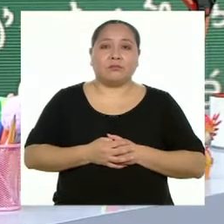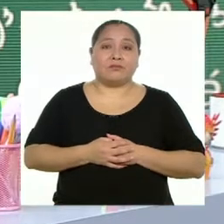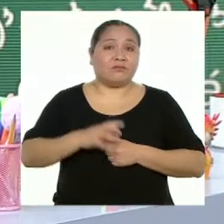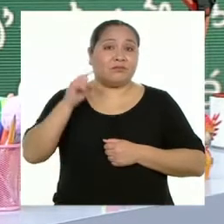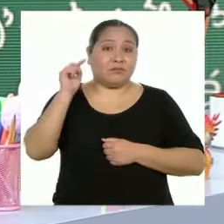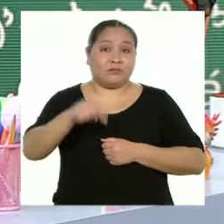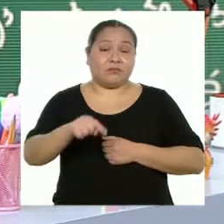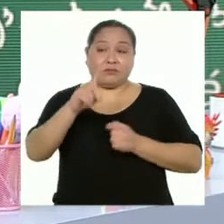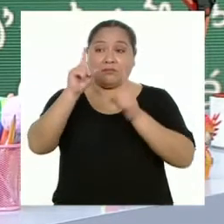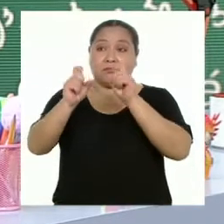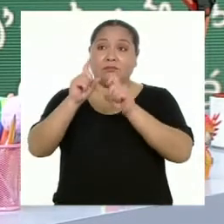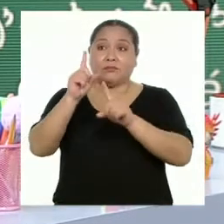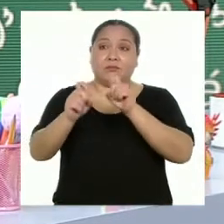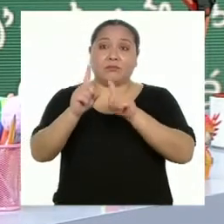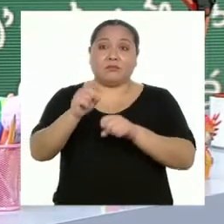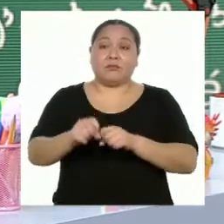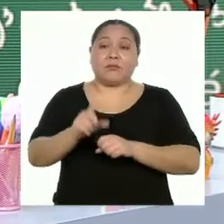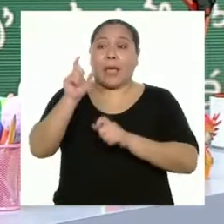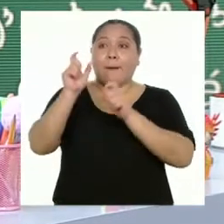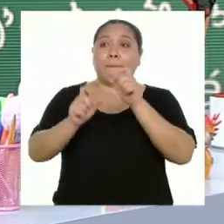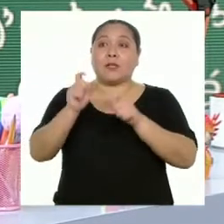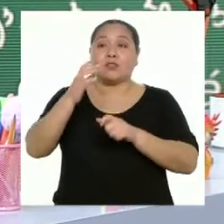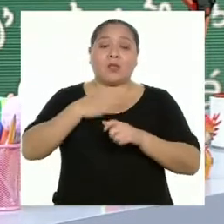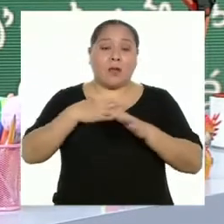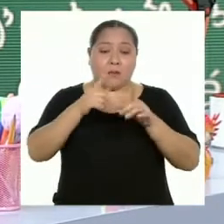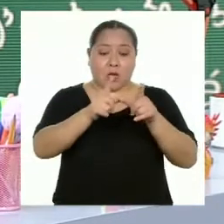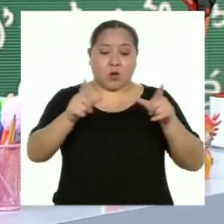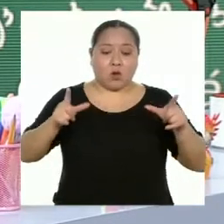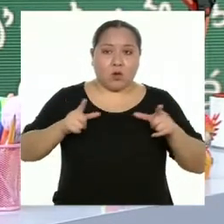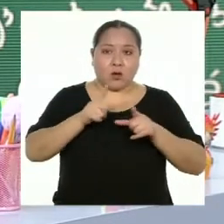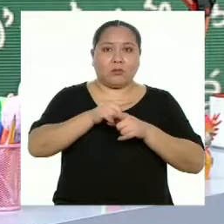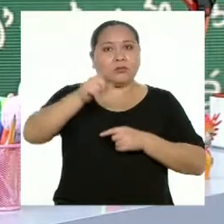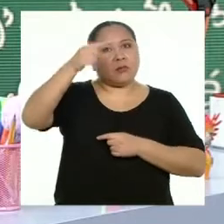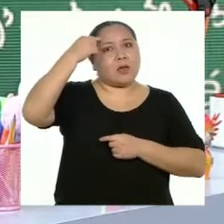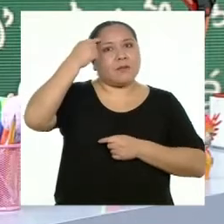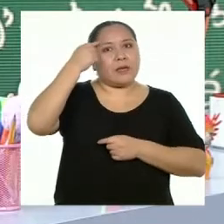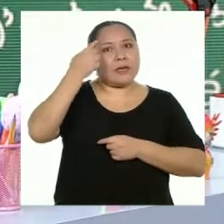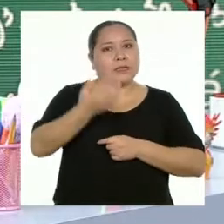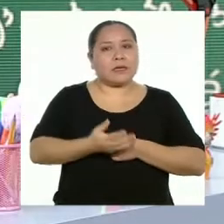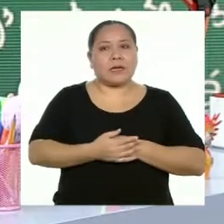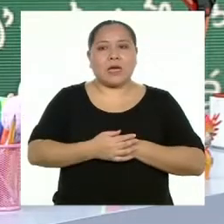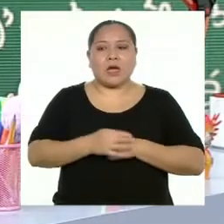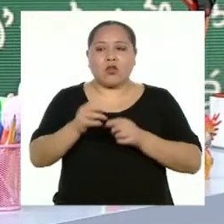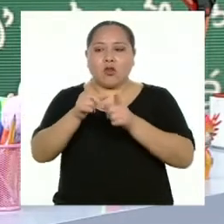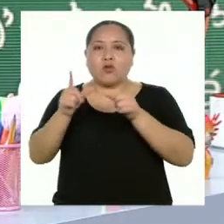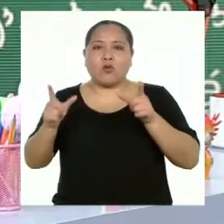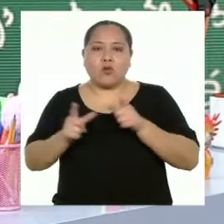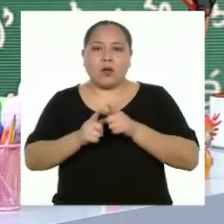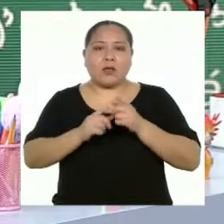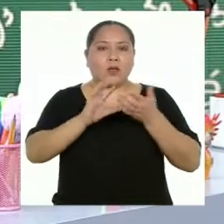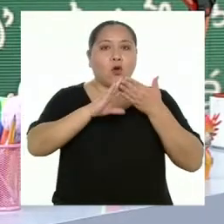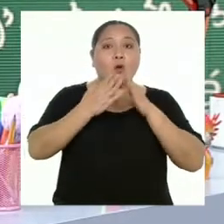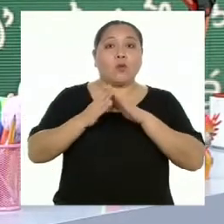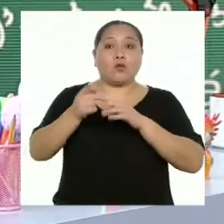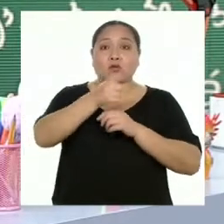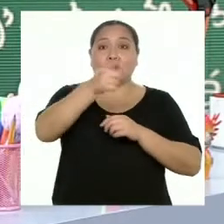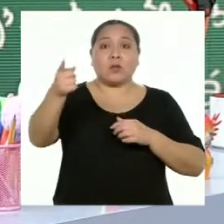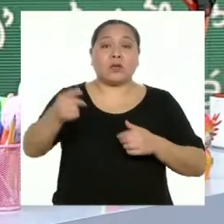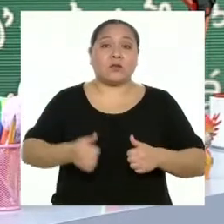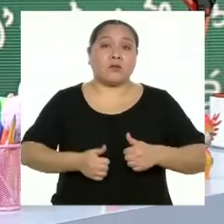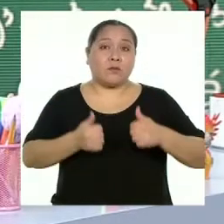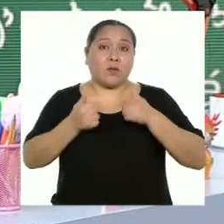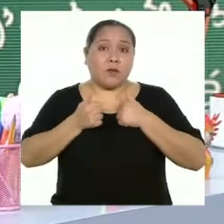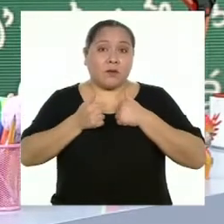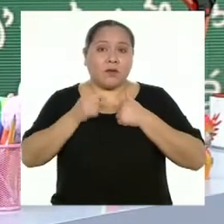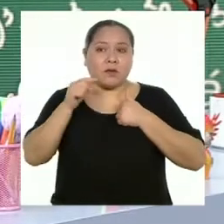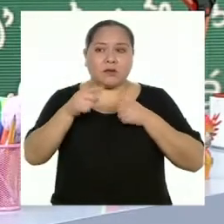Esta es una encuesta realizada a personas de mi ciudad. ¿Creen ustedes que en las ciudades y comunidades donde viven estas estadísticas